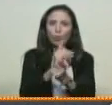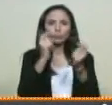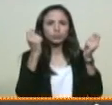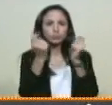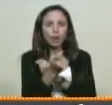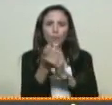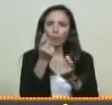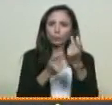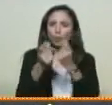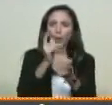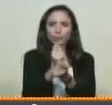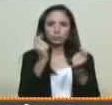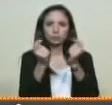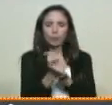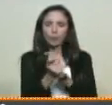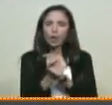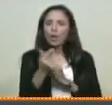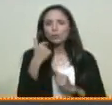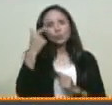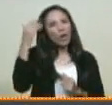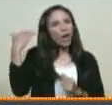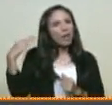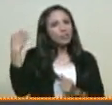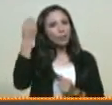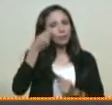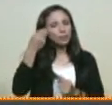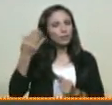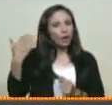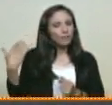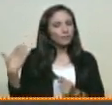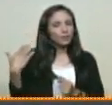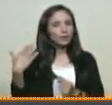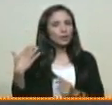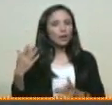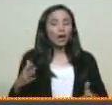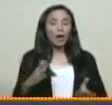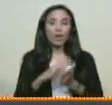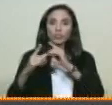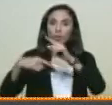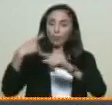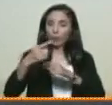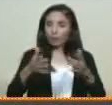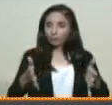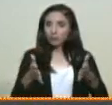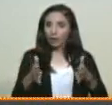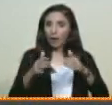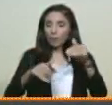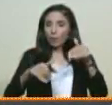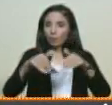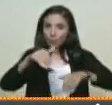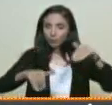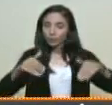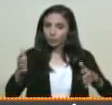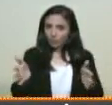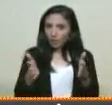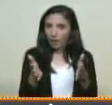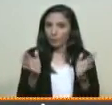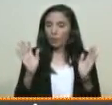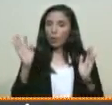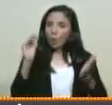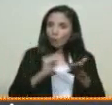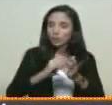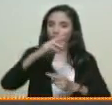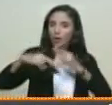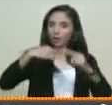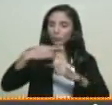monetaria, yo la tenía pensada para una vez triunfante como presidente reelecto de la República Bolivariana